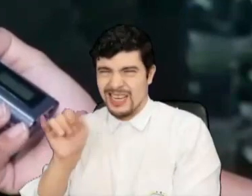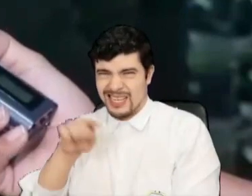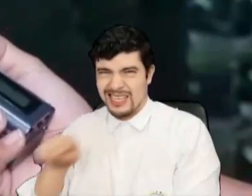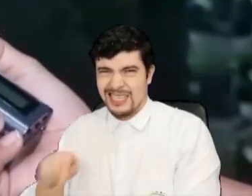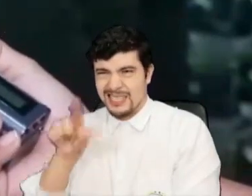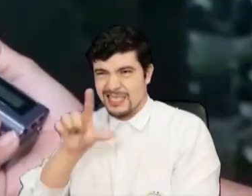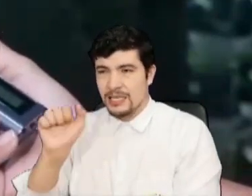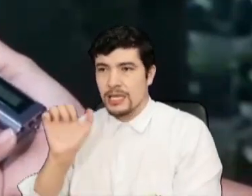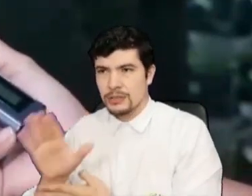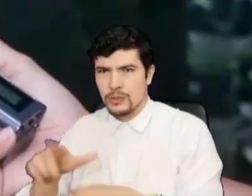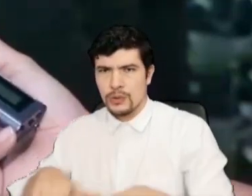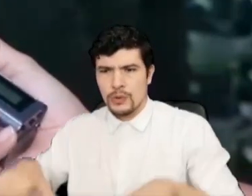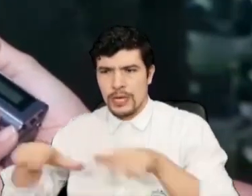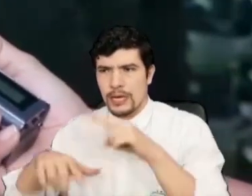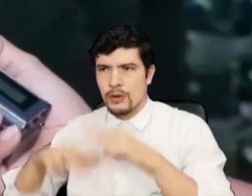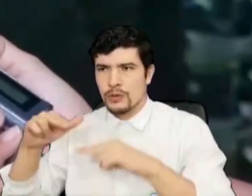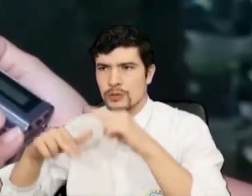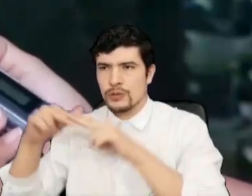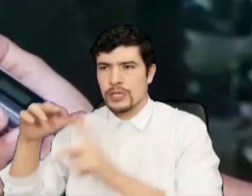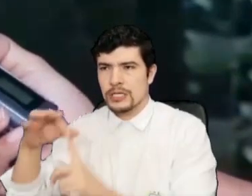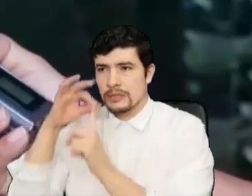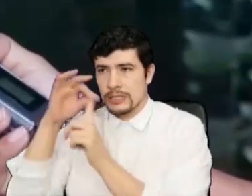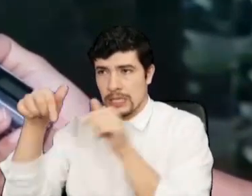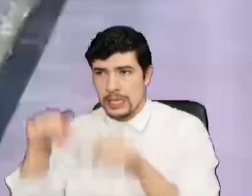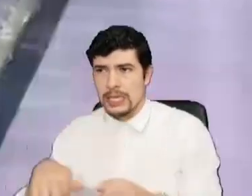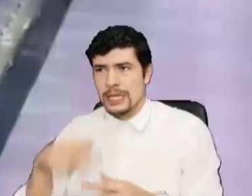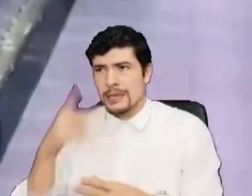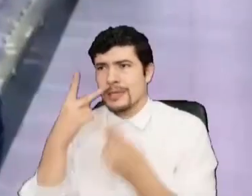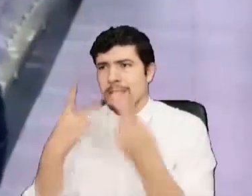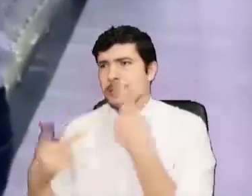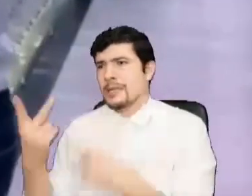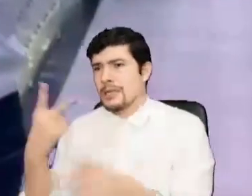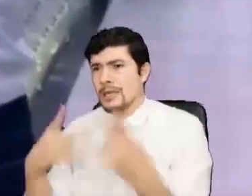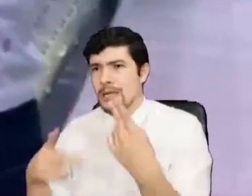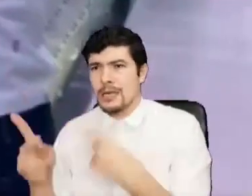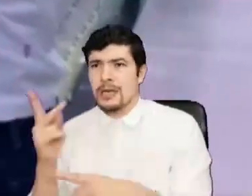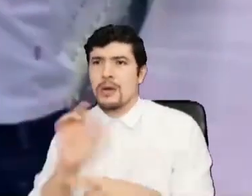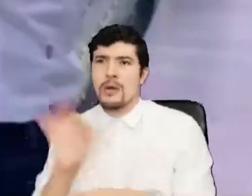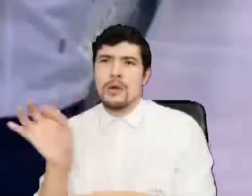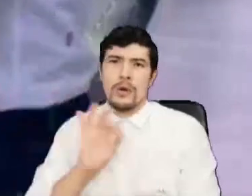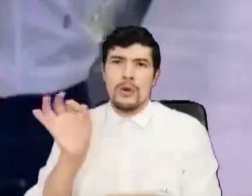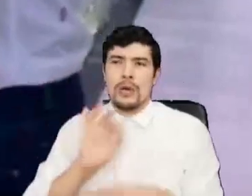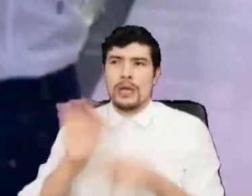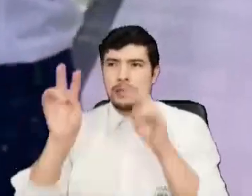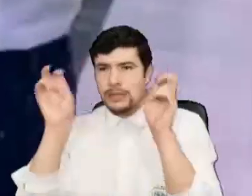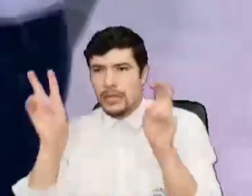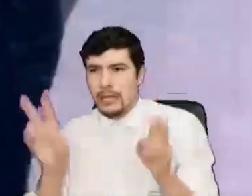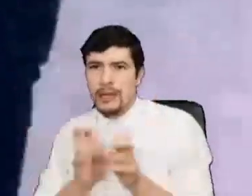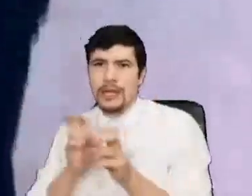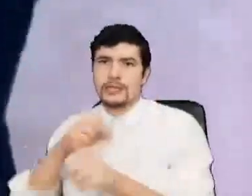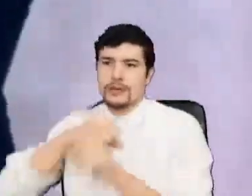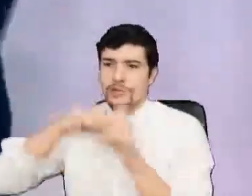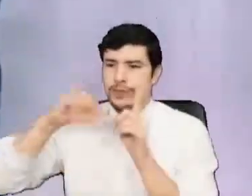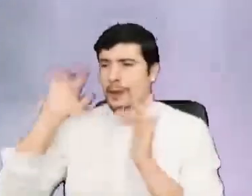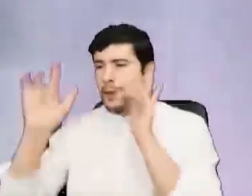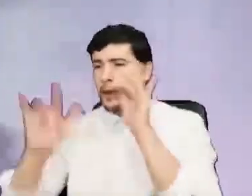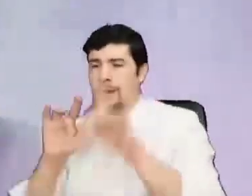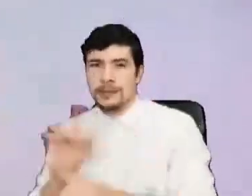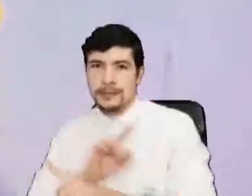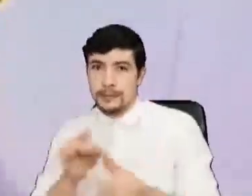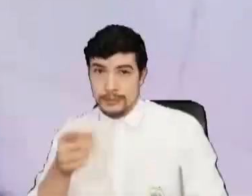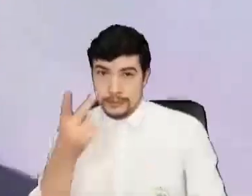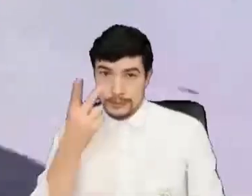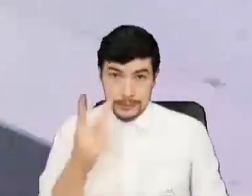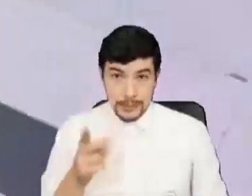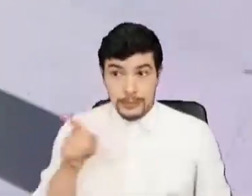especial para que no haya, digamos, visitas, desarrollos de tipo social. Si usted es testigo de algún tipo de reunión o se ha